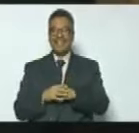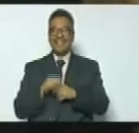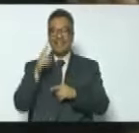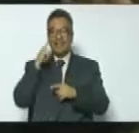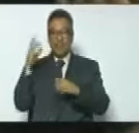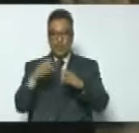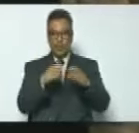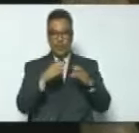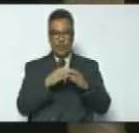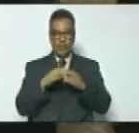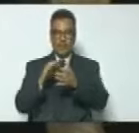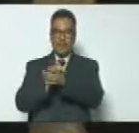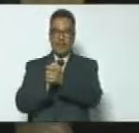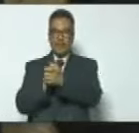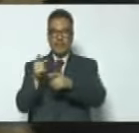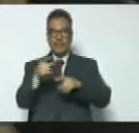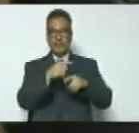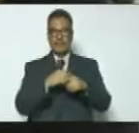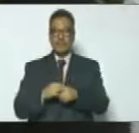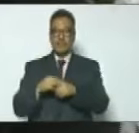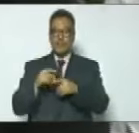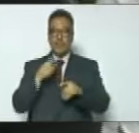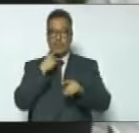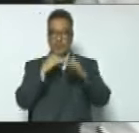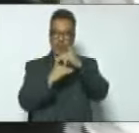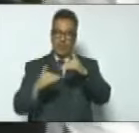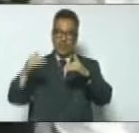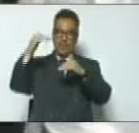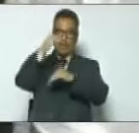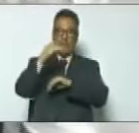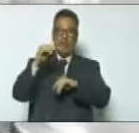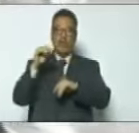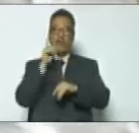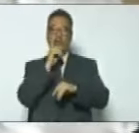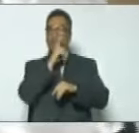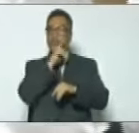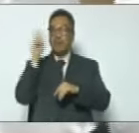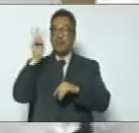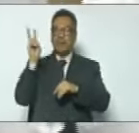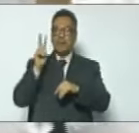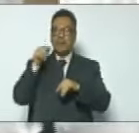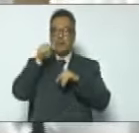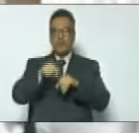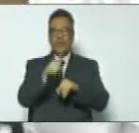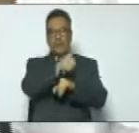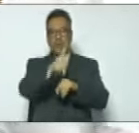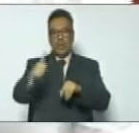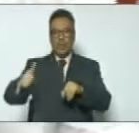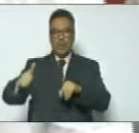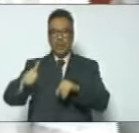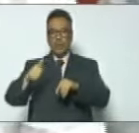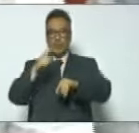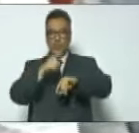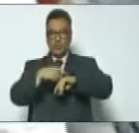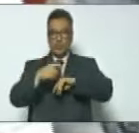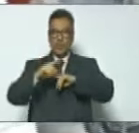Este grupo de compañeros que pusieron en alto el nombre de Venezuela. A cada uno, a los